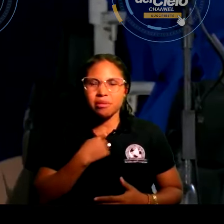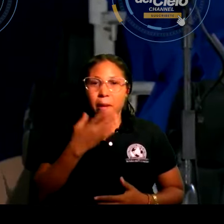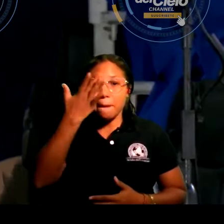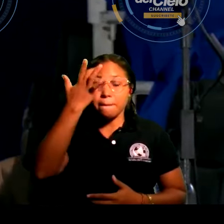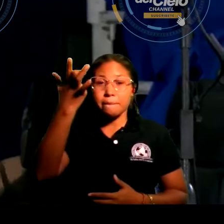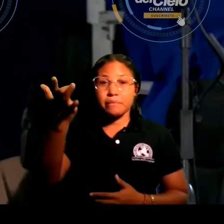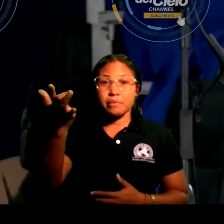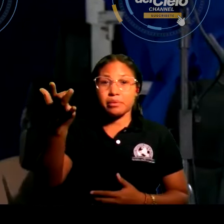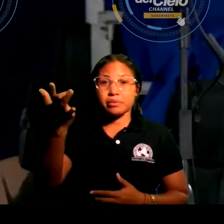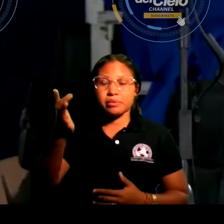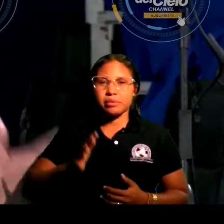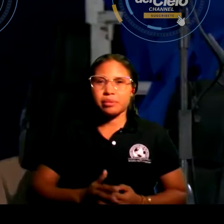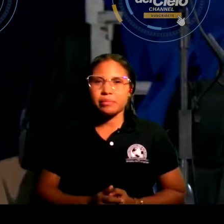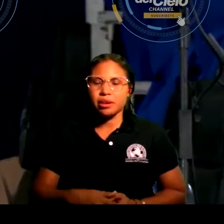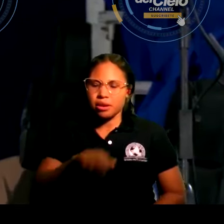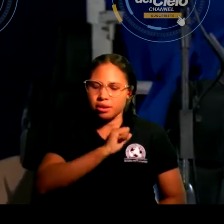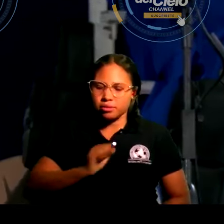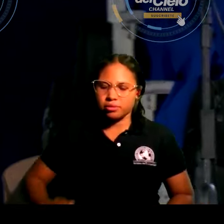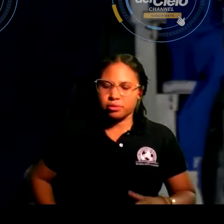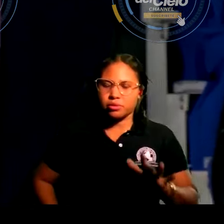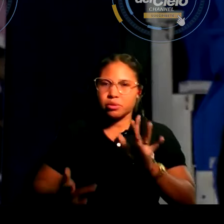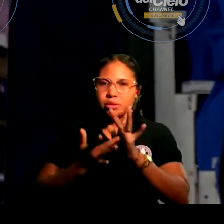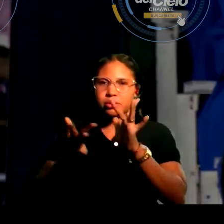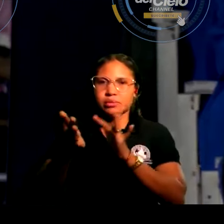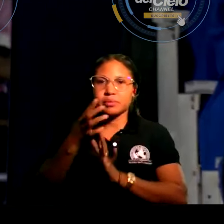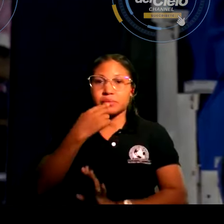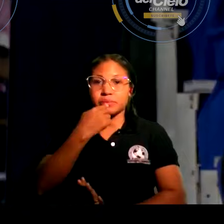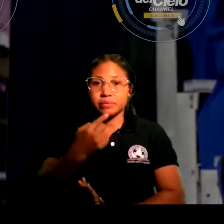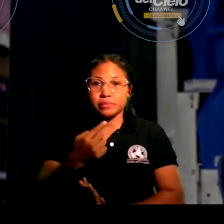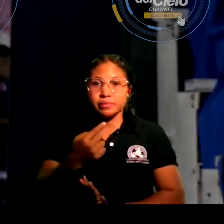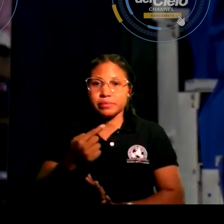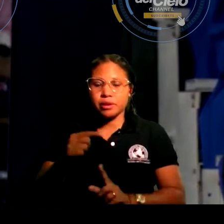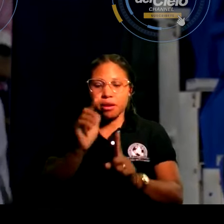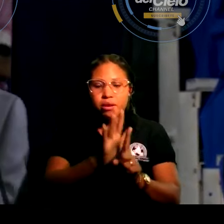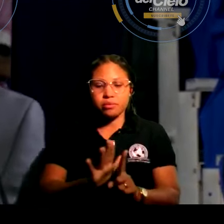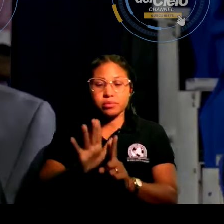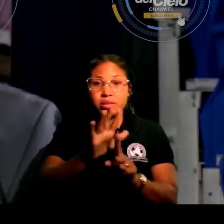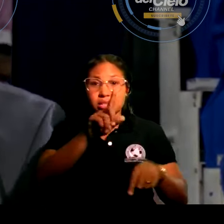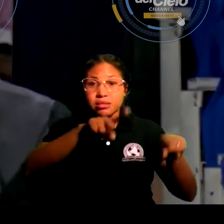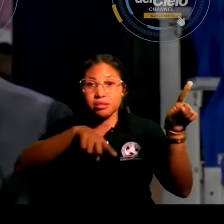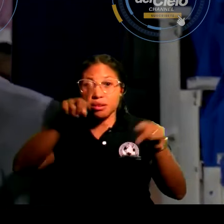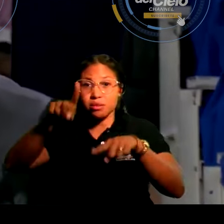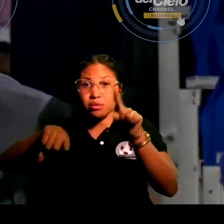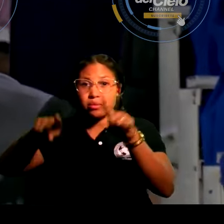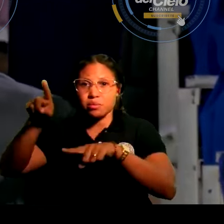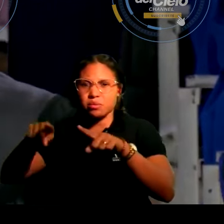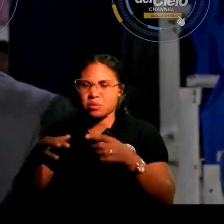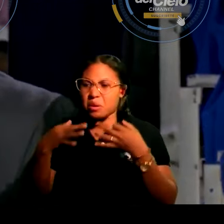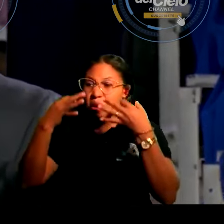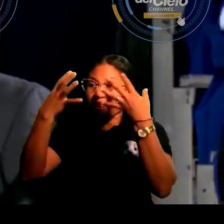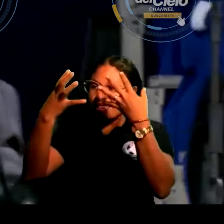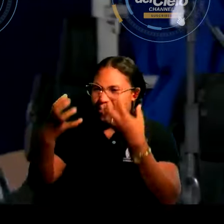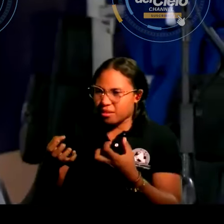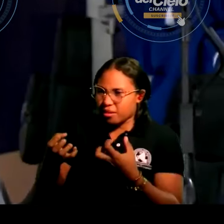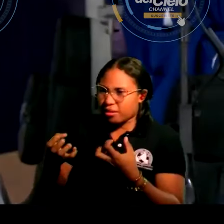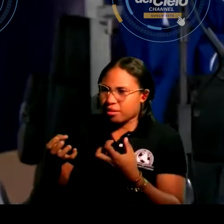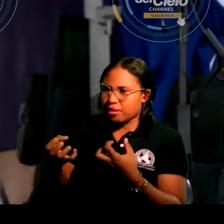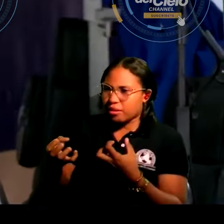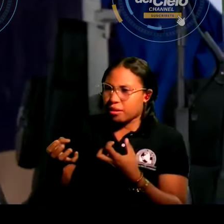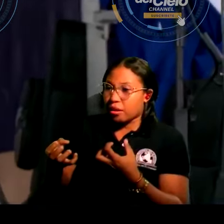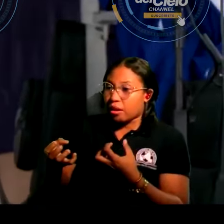porque el Señor dijo a sus discípulos: si alguno quiere venir en pos de mí,